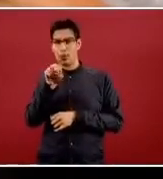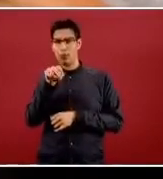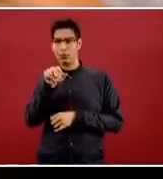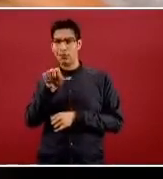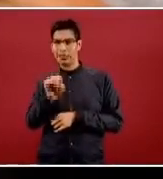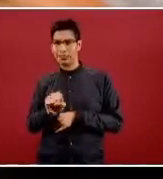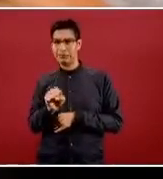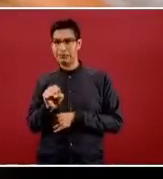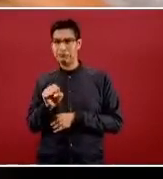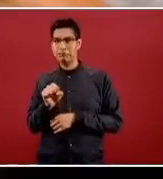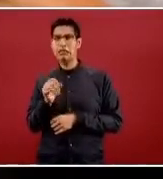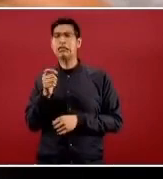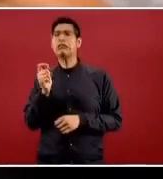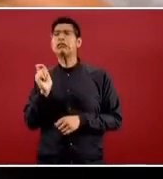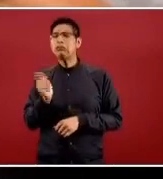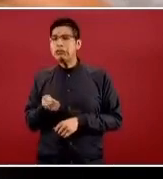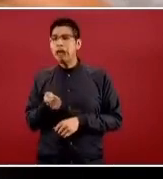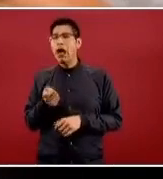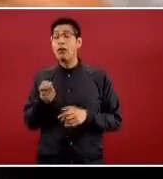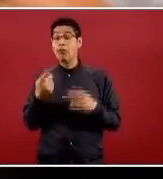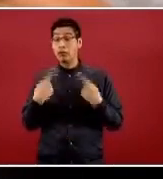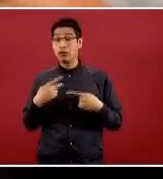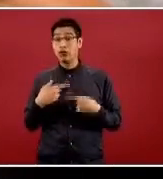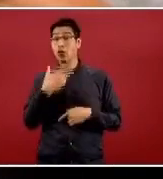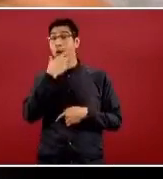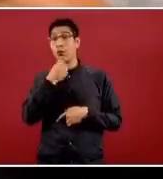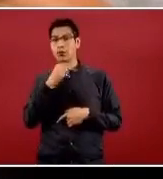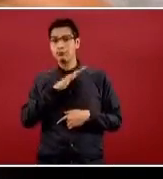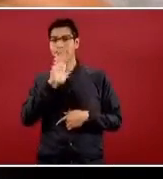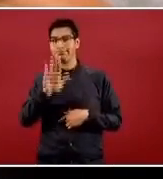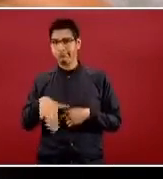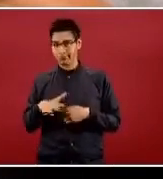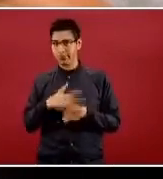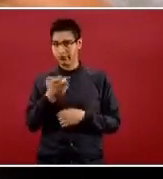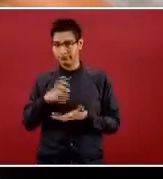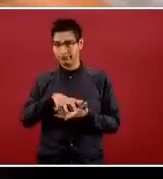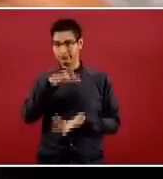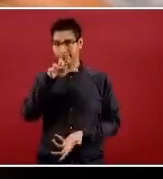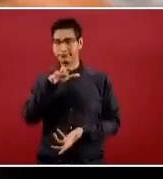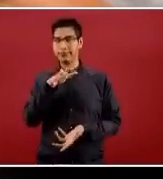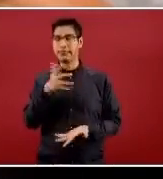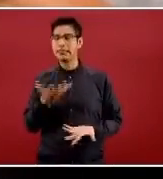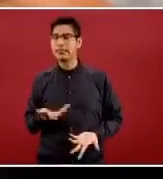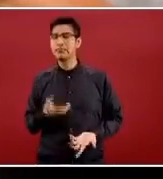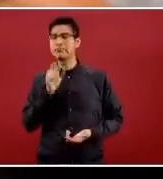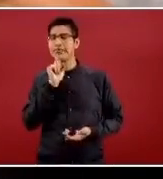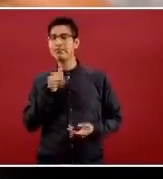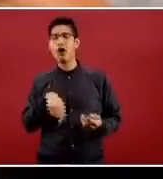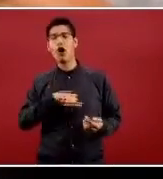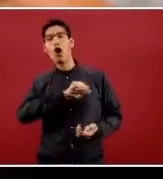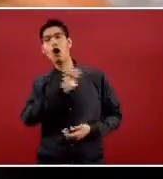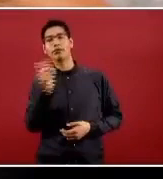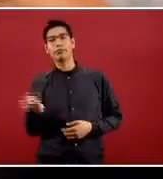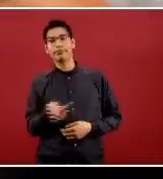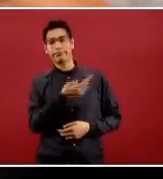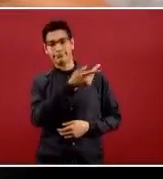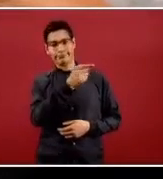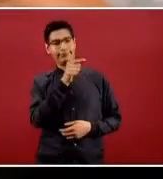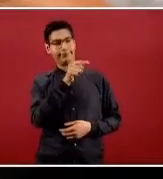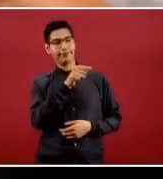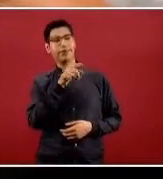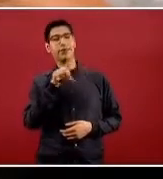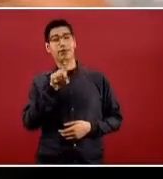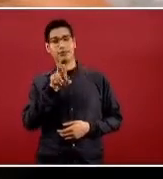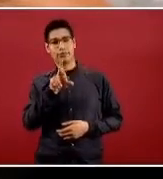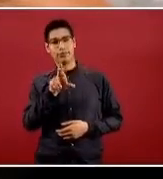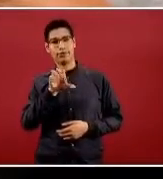muertes ocurren en los hombres. ¿Cuál sería su opinión al respecto? Y una segunda pregunta para el doctor Cortés. Veía que hay varios estados